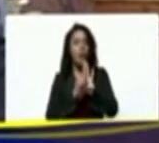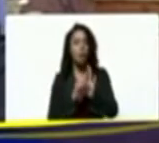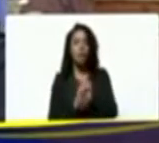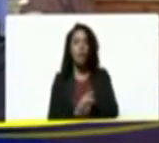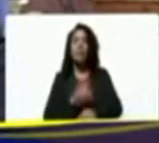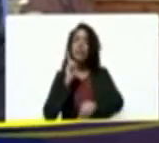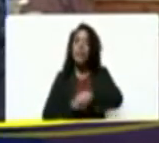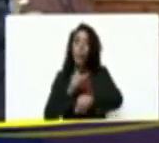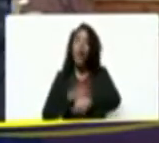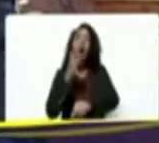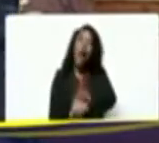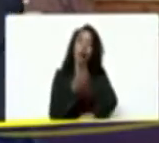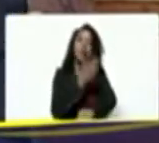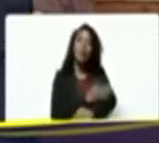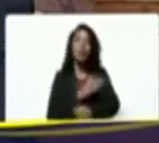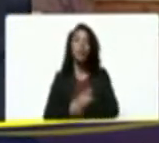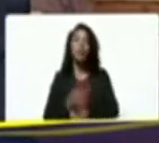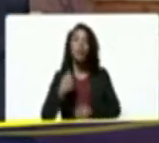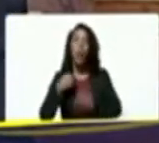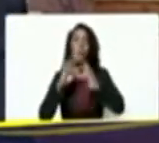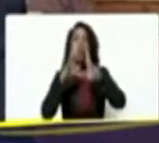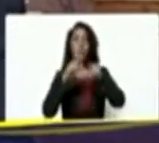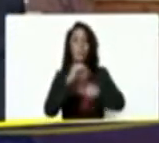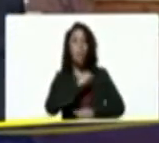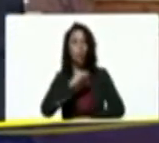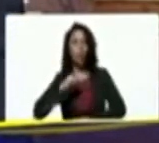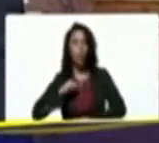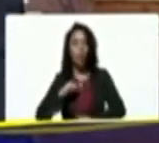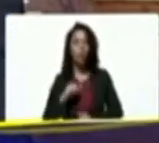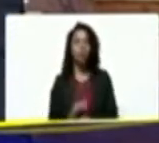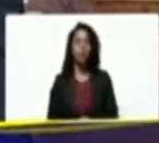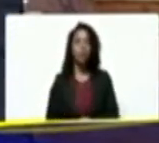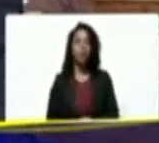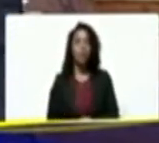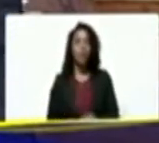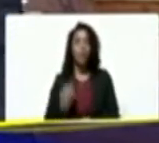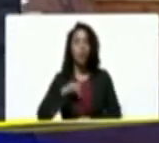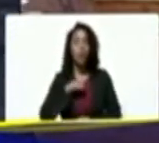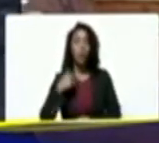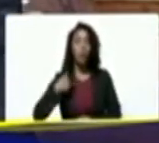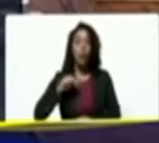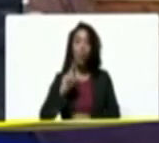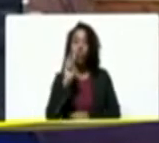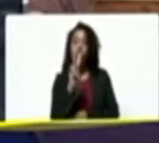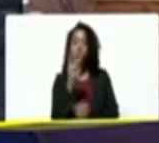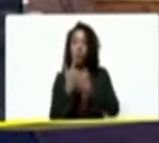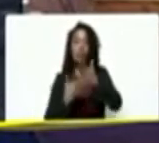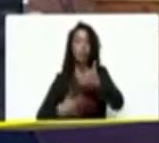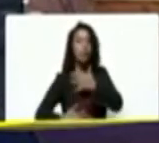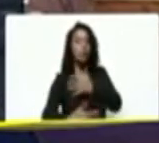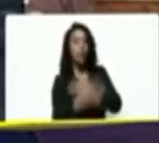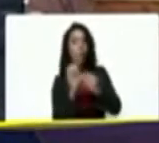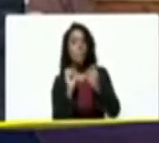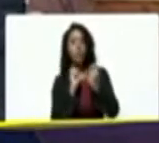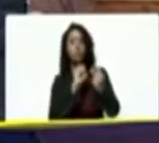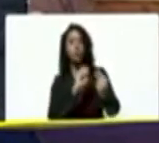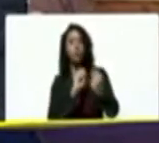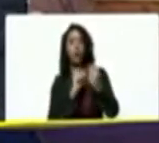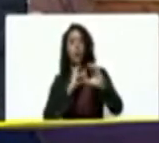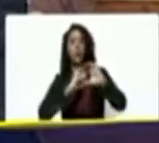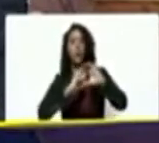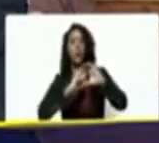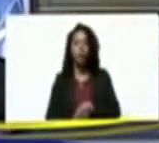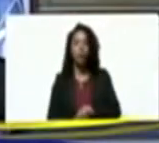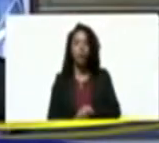mezclar un poco todo el escenario político con el jurídico. Debemos decir con absoluta responsabilidad que no hemos sabido